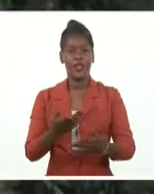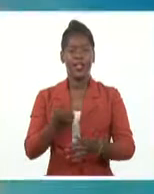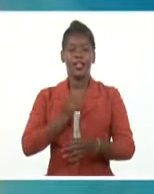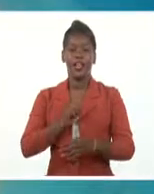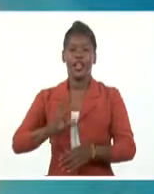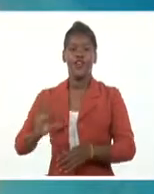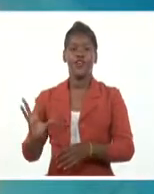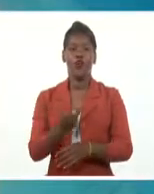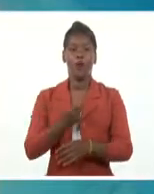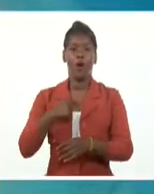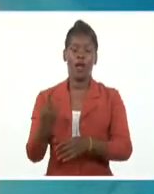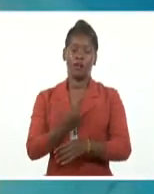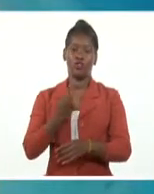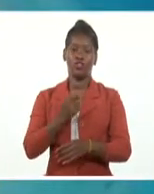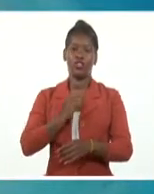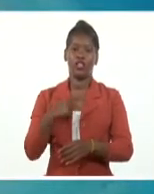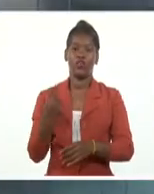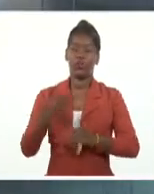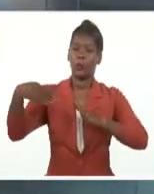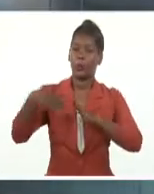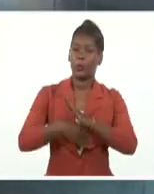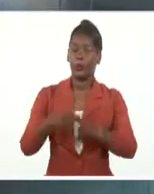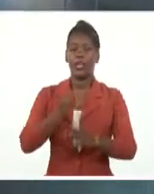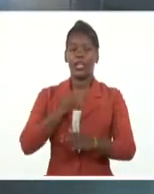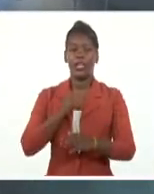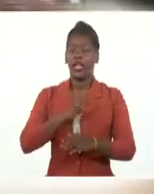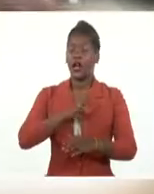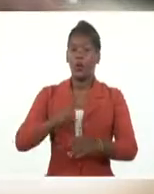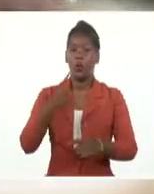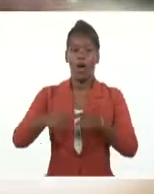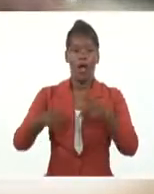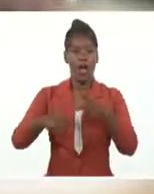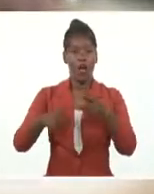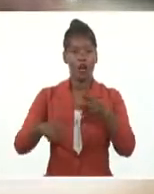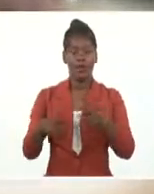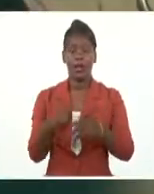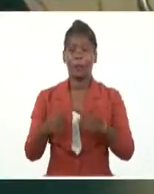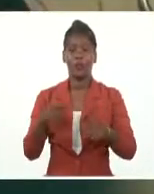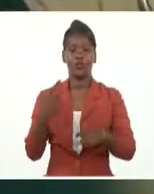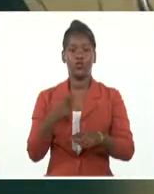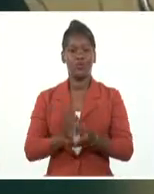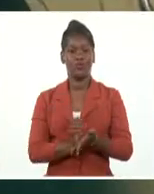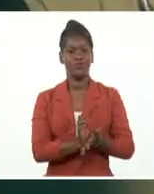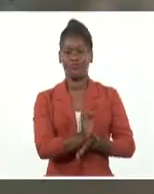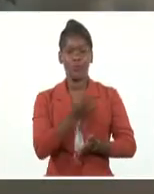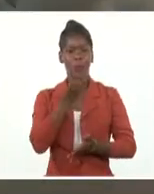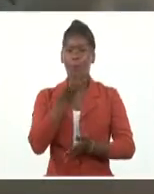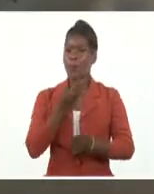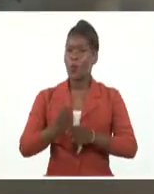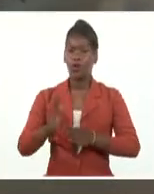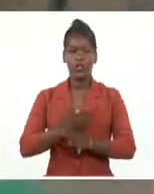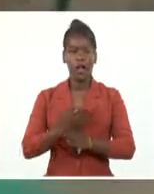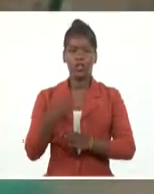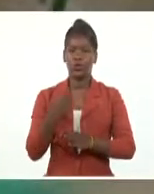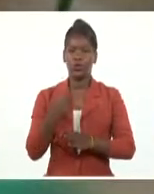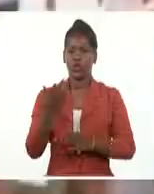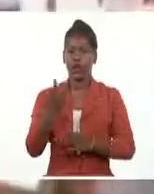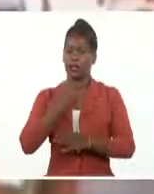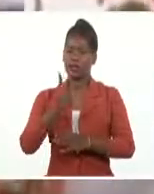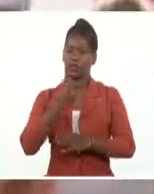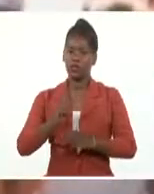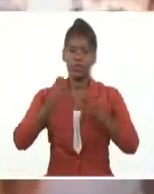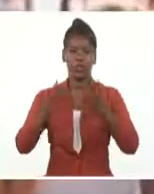maravilloso destino turístico que Cuba representa, es el desarrollo de la industria biofarmacéutica, la infraestructura de salud,